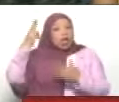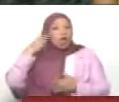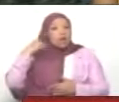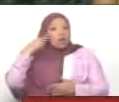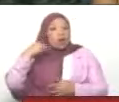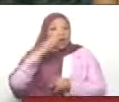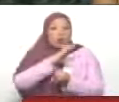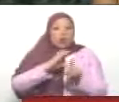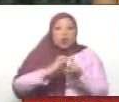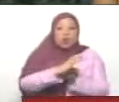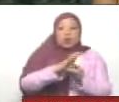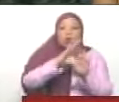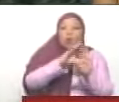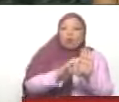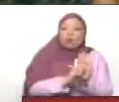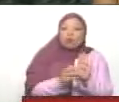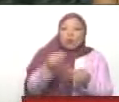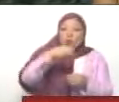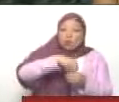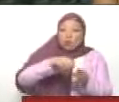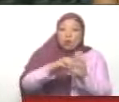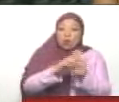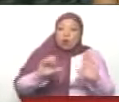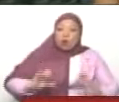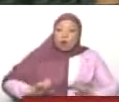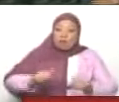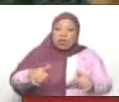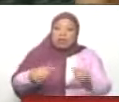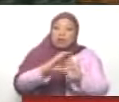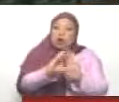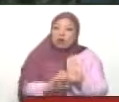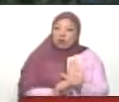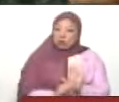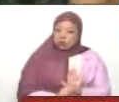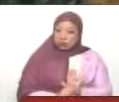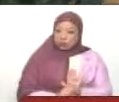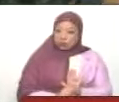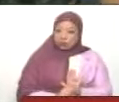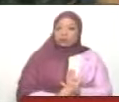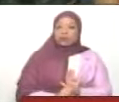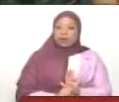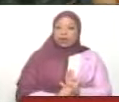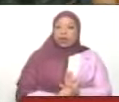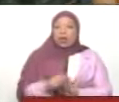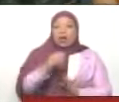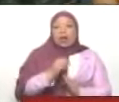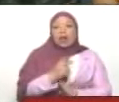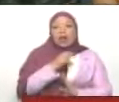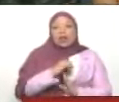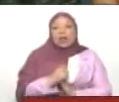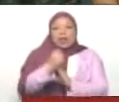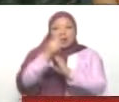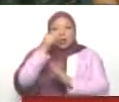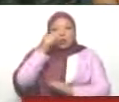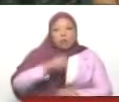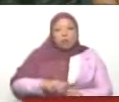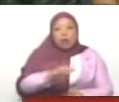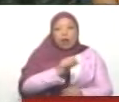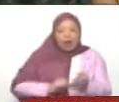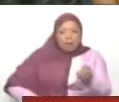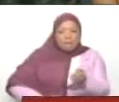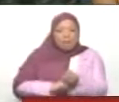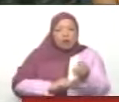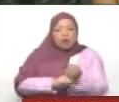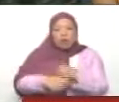Mandato constitucional establecido en nuestro preámbulo. La vocería la llevó el pueblo, gracias al apoyo de un gobierno que